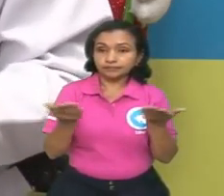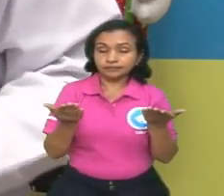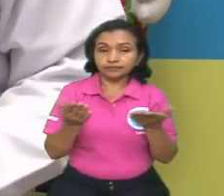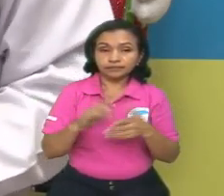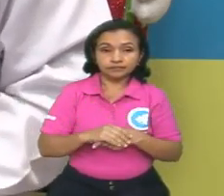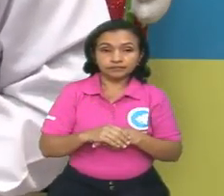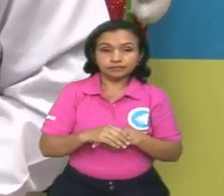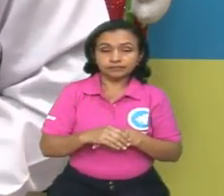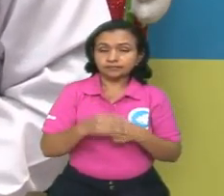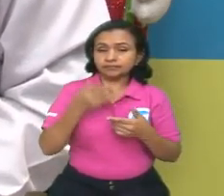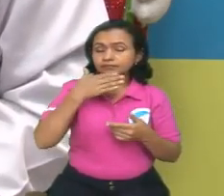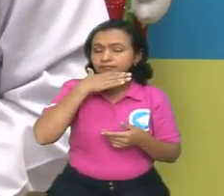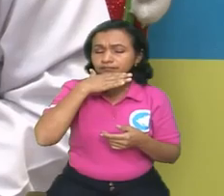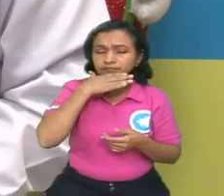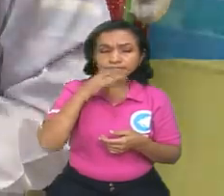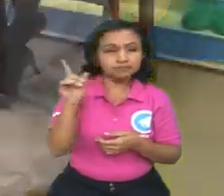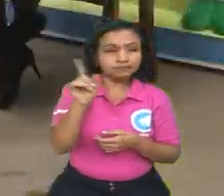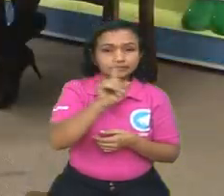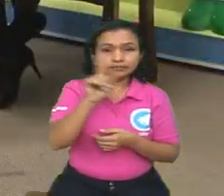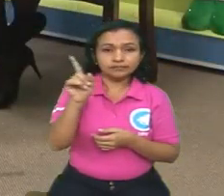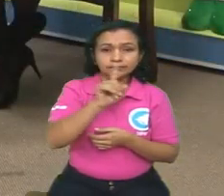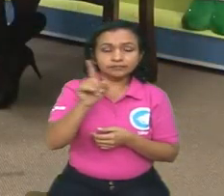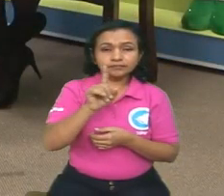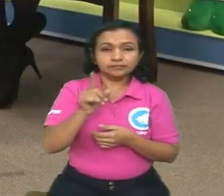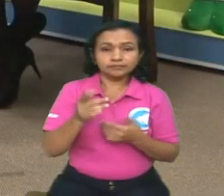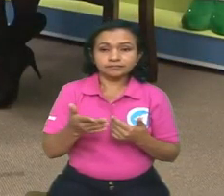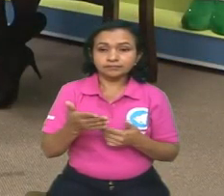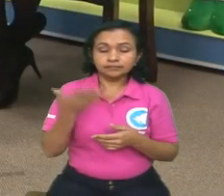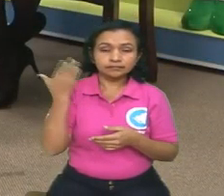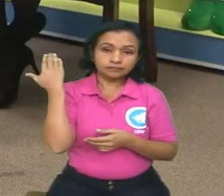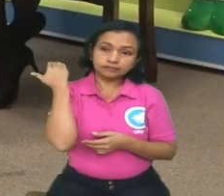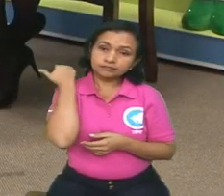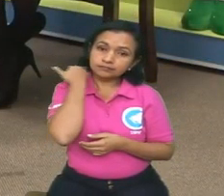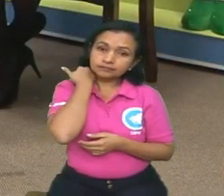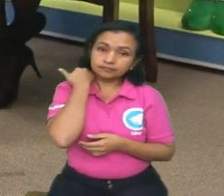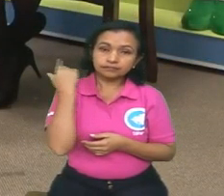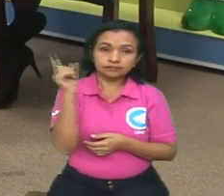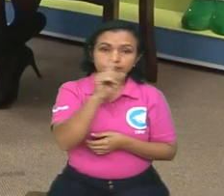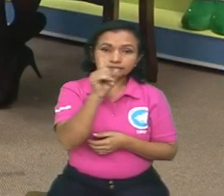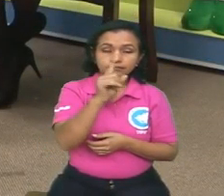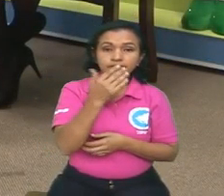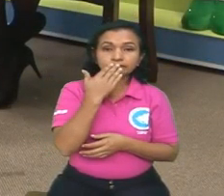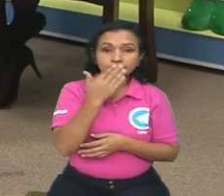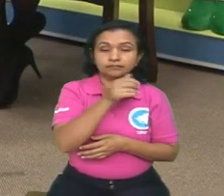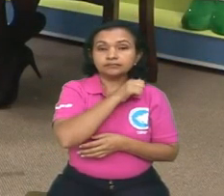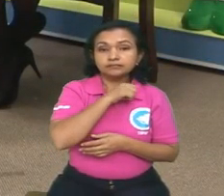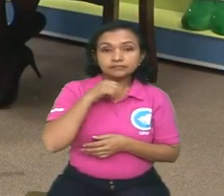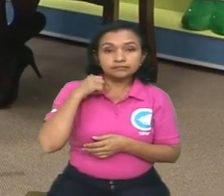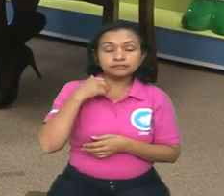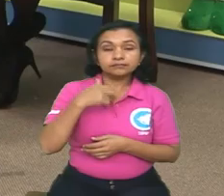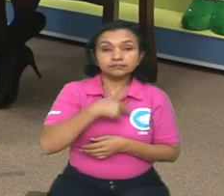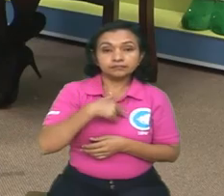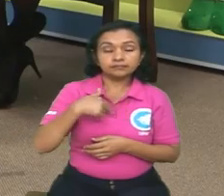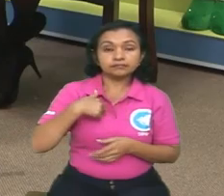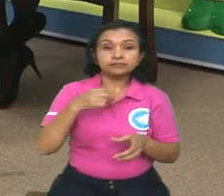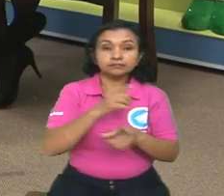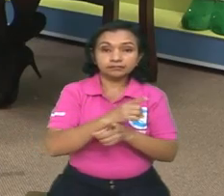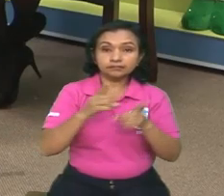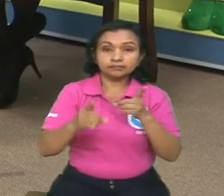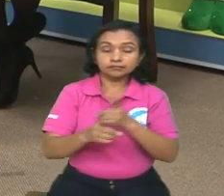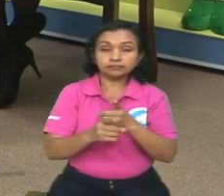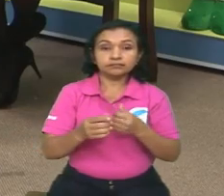no tiene por qué ser muy difícil, ¿ya? Y ni siquiera costoso, por eso es una buena prueba que hay que realizársela. Entonces tenemos